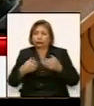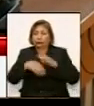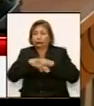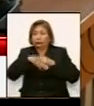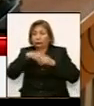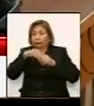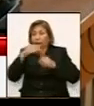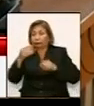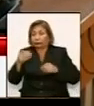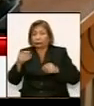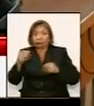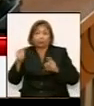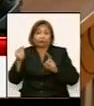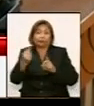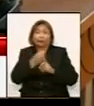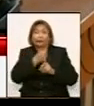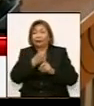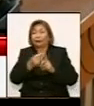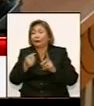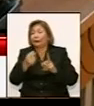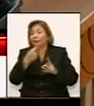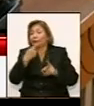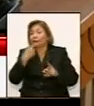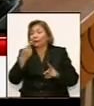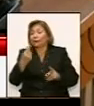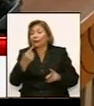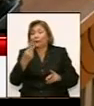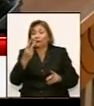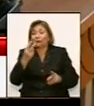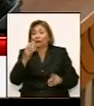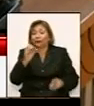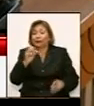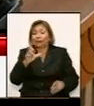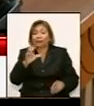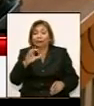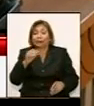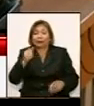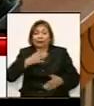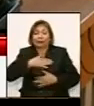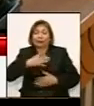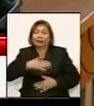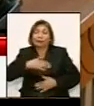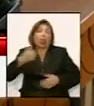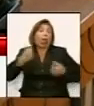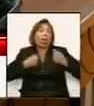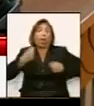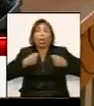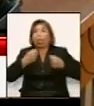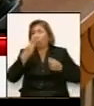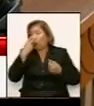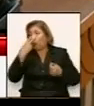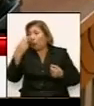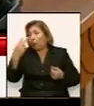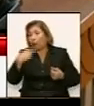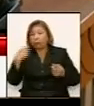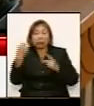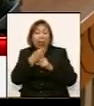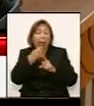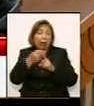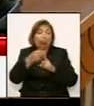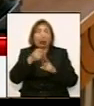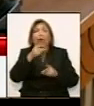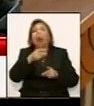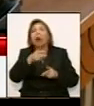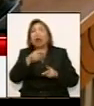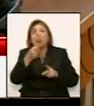de la idea que violencia es solamente algo físico, ¿no? Que normalmente uno lo ve a una persona como golpeada y dice, ha